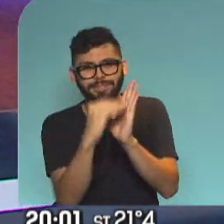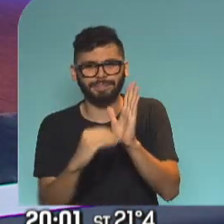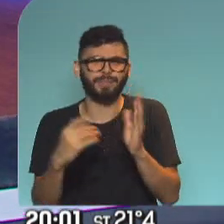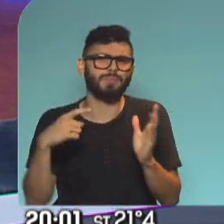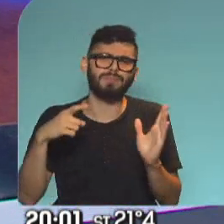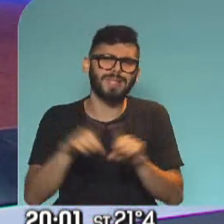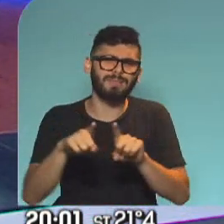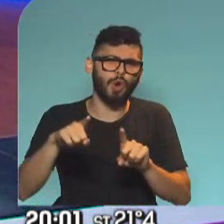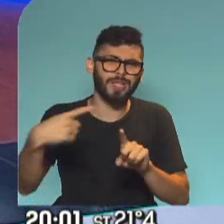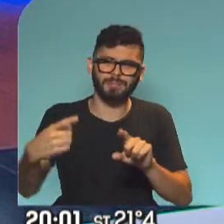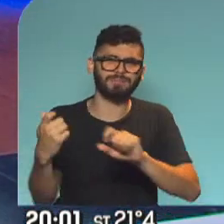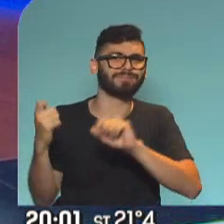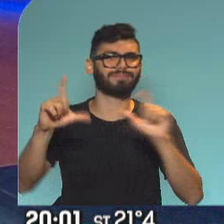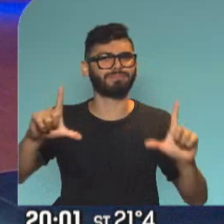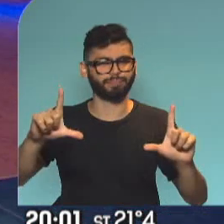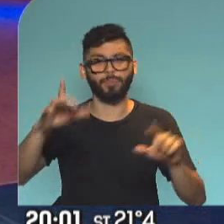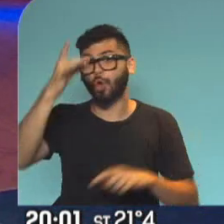siempre repasamos en placa.